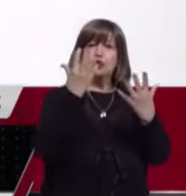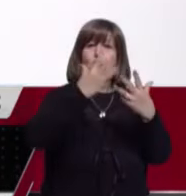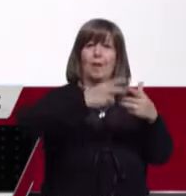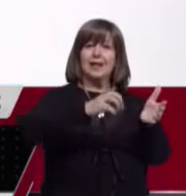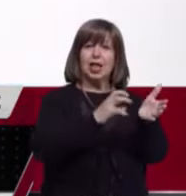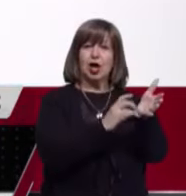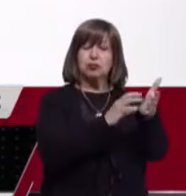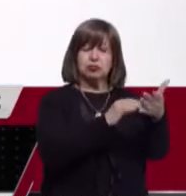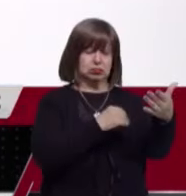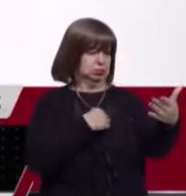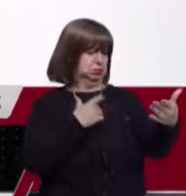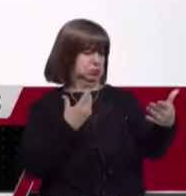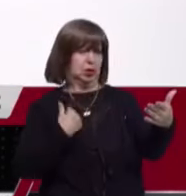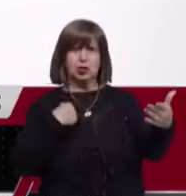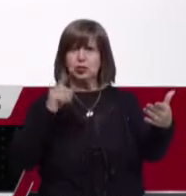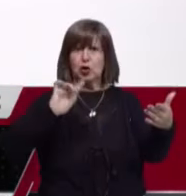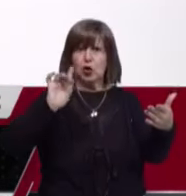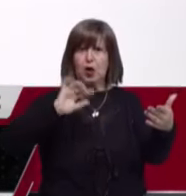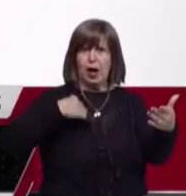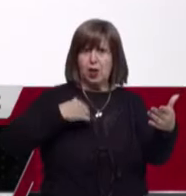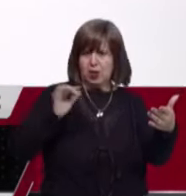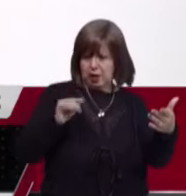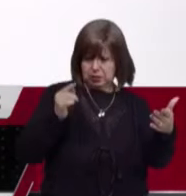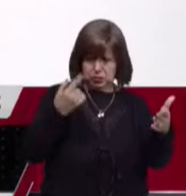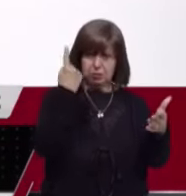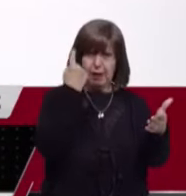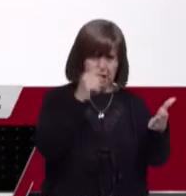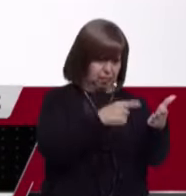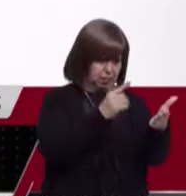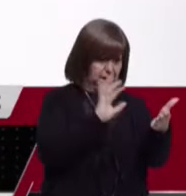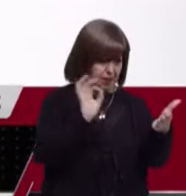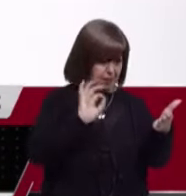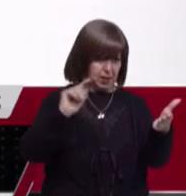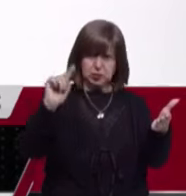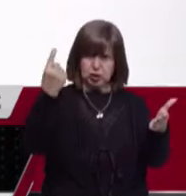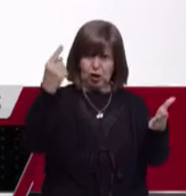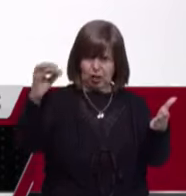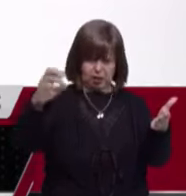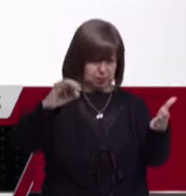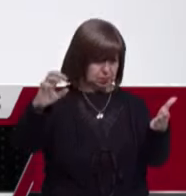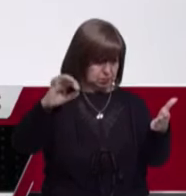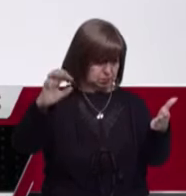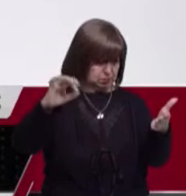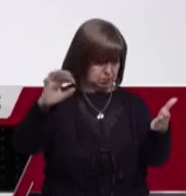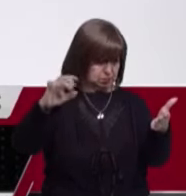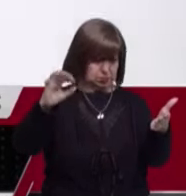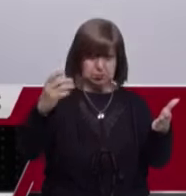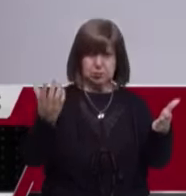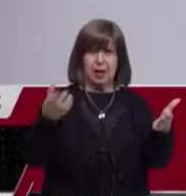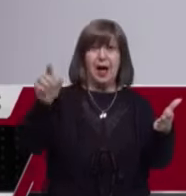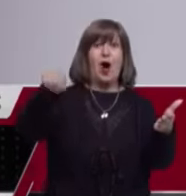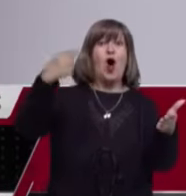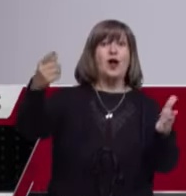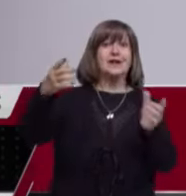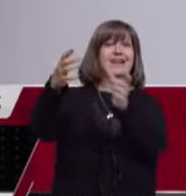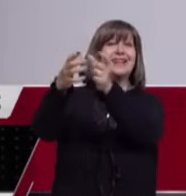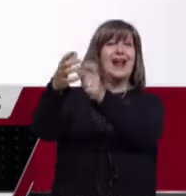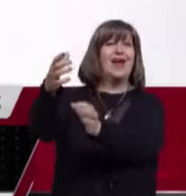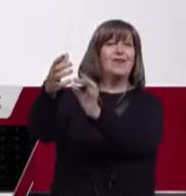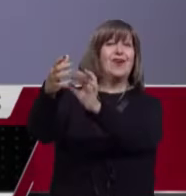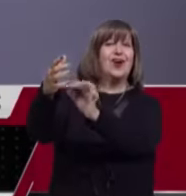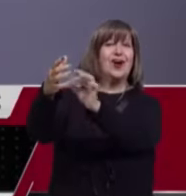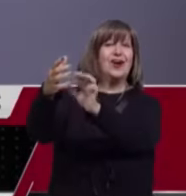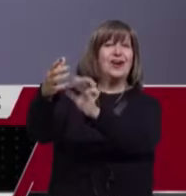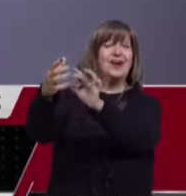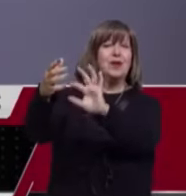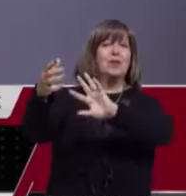que las ventanas de las aplicaciones se abren y se cierran sin que la víctima esté accionándola. En